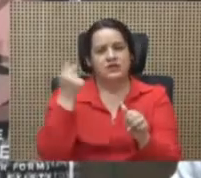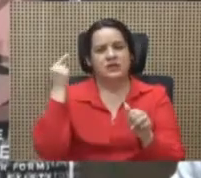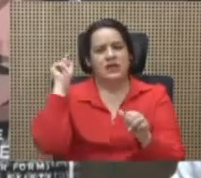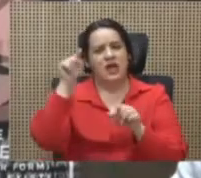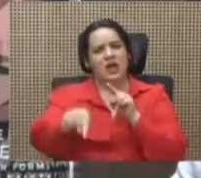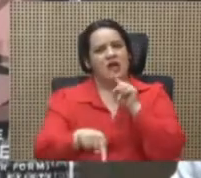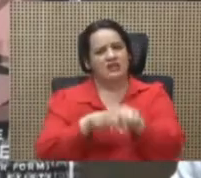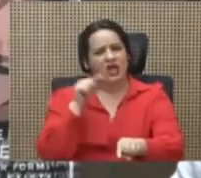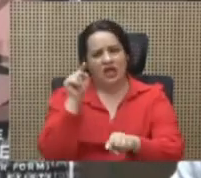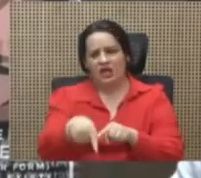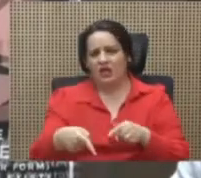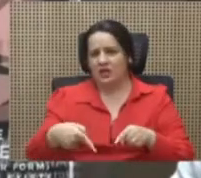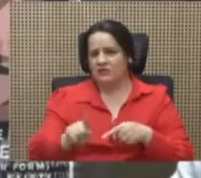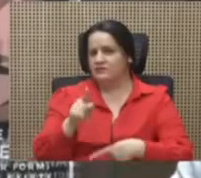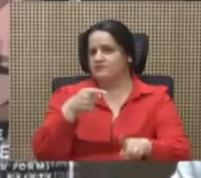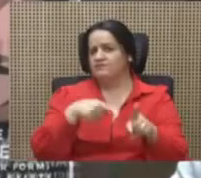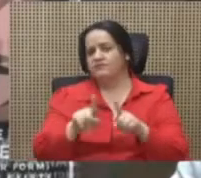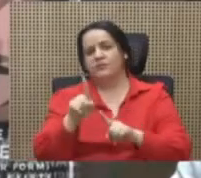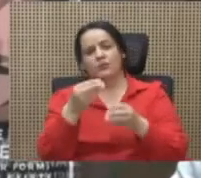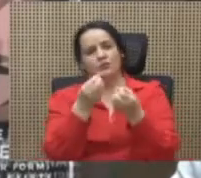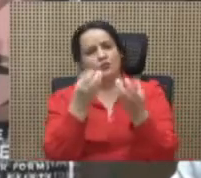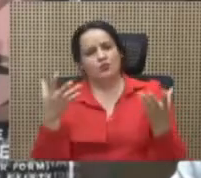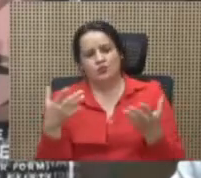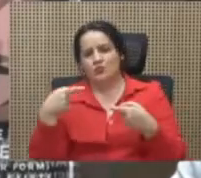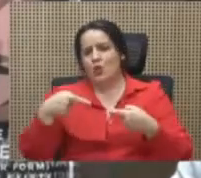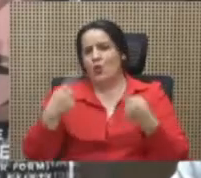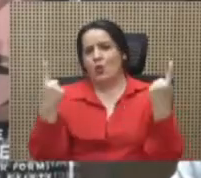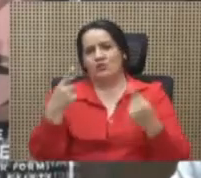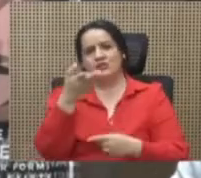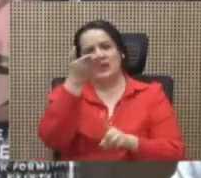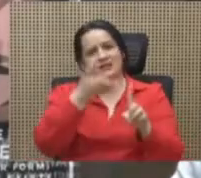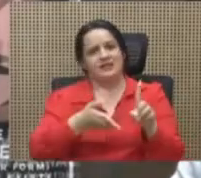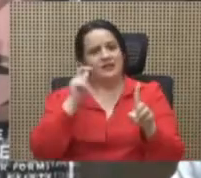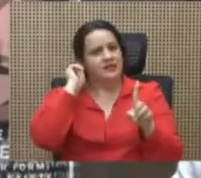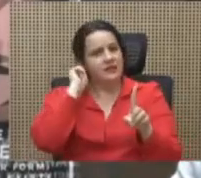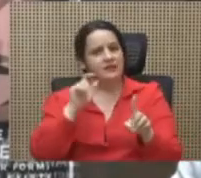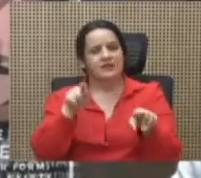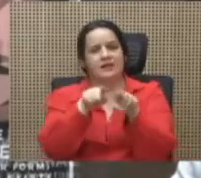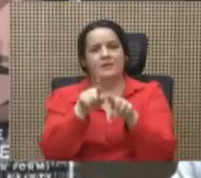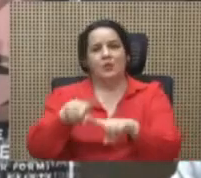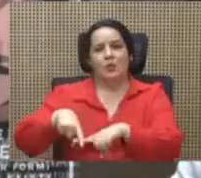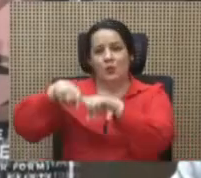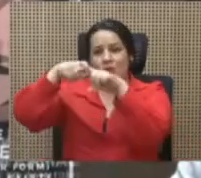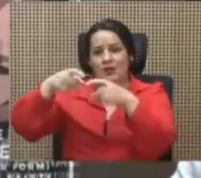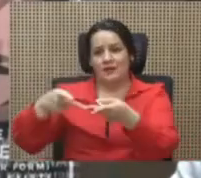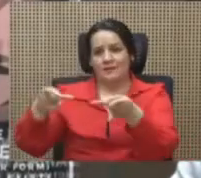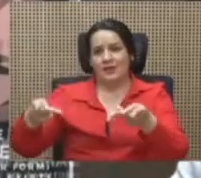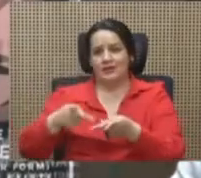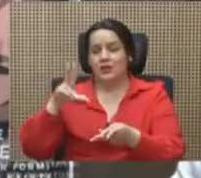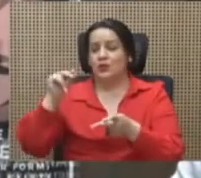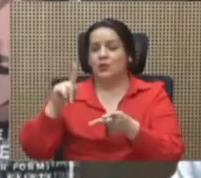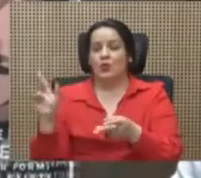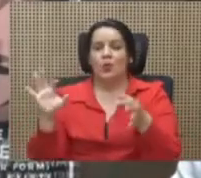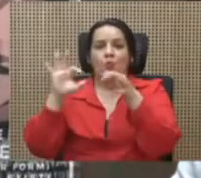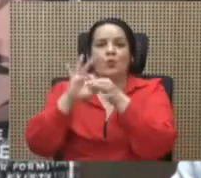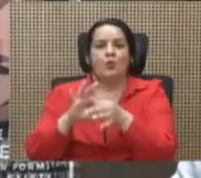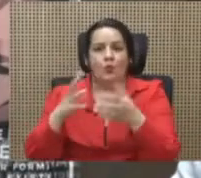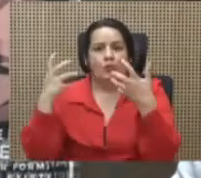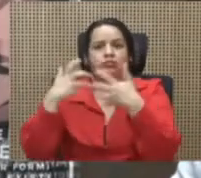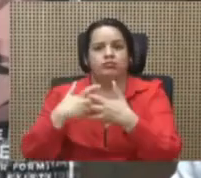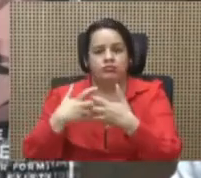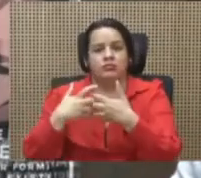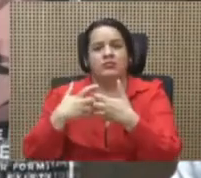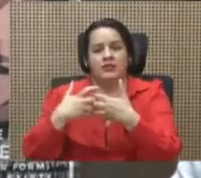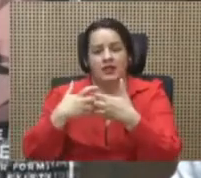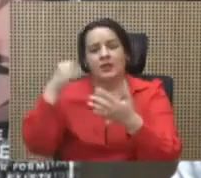de movimientos en su contra el haber congelado estas plazas y el no haber si hay alineado a ideologías que hoy nuestros visitantes